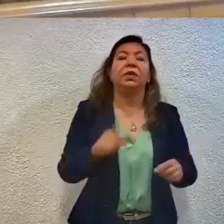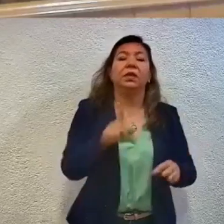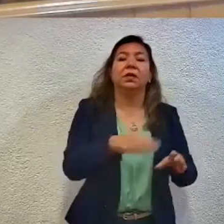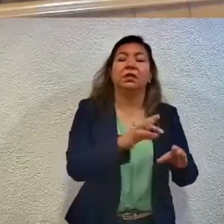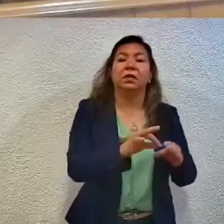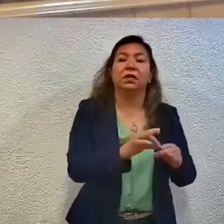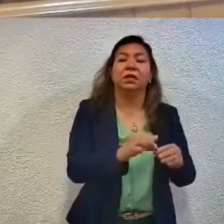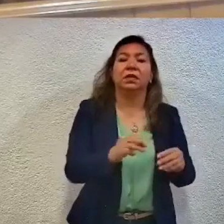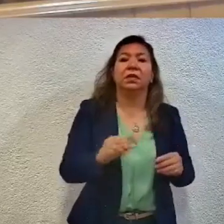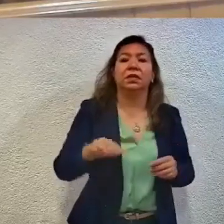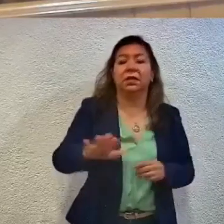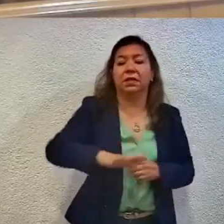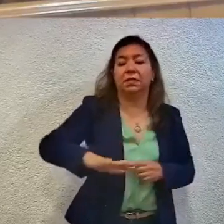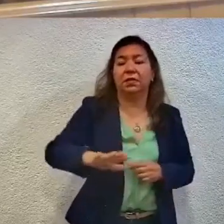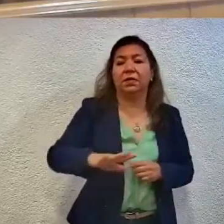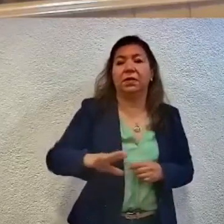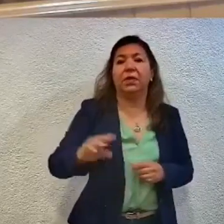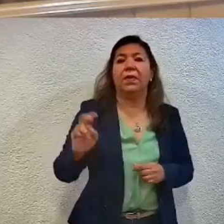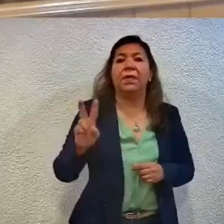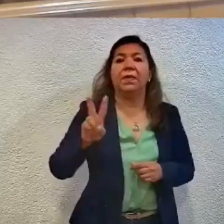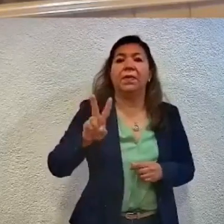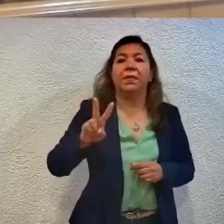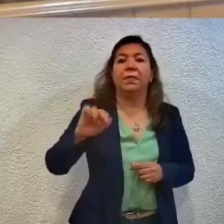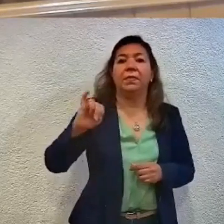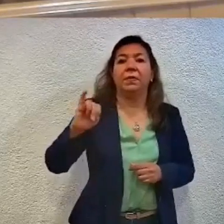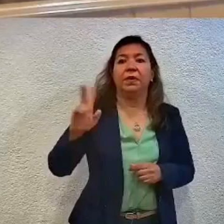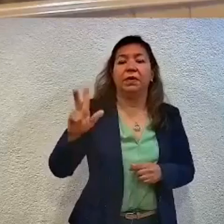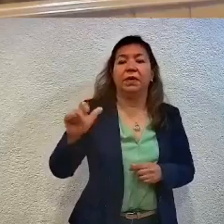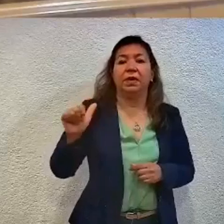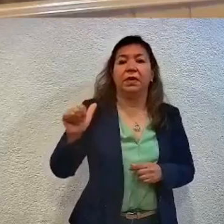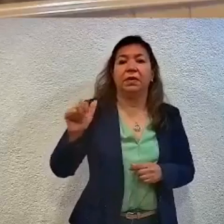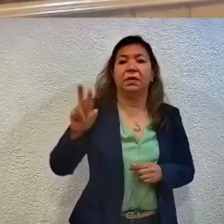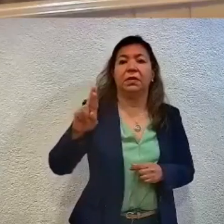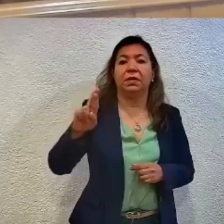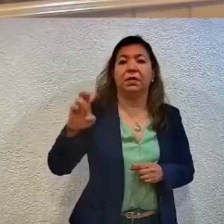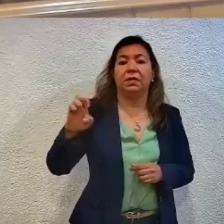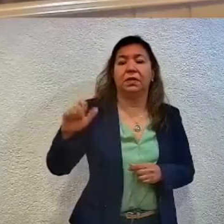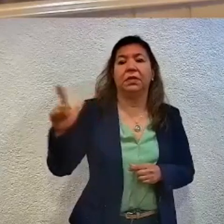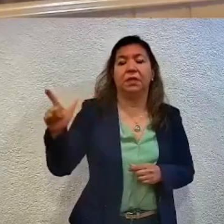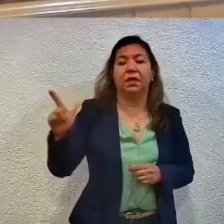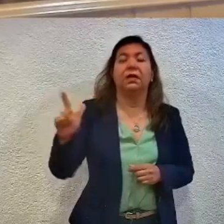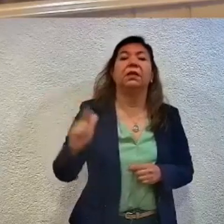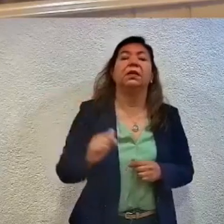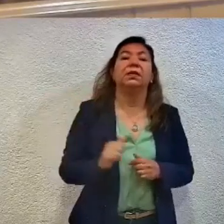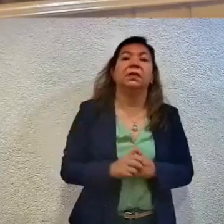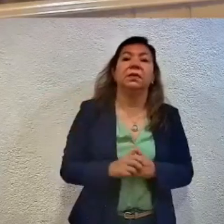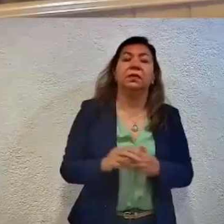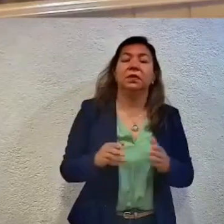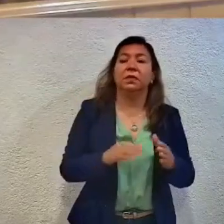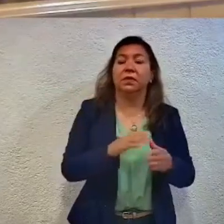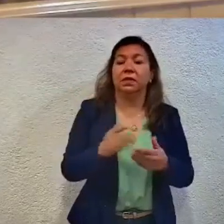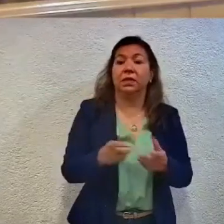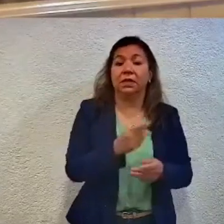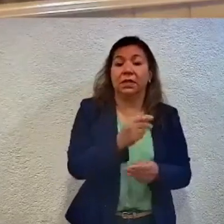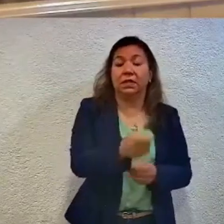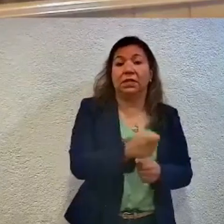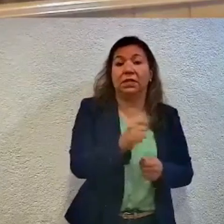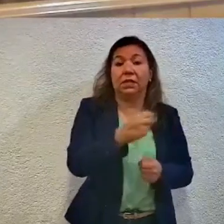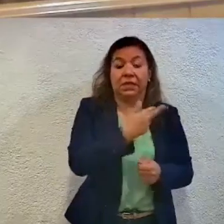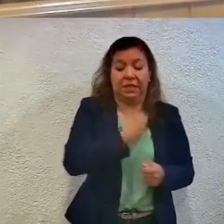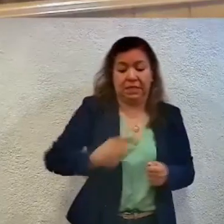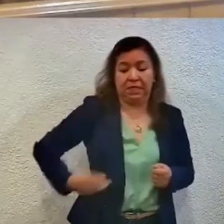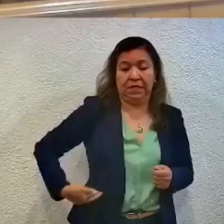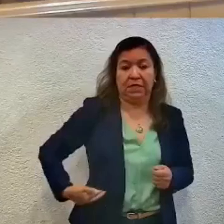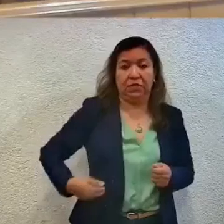de la elección municipal de Florencio Villarreal Guerrero, por lo que en el fondo de la cuestión planteada, si bien se desarrollará